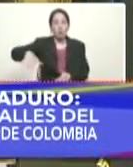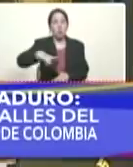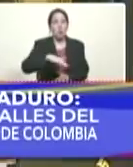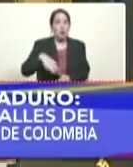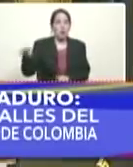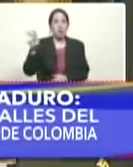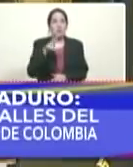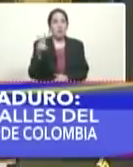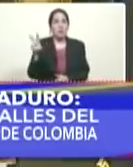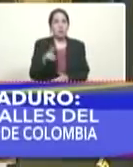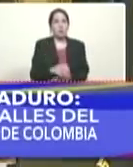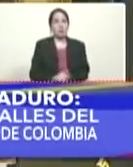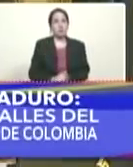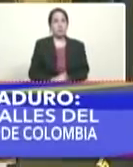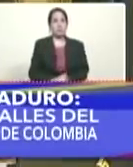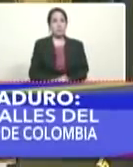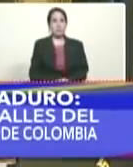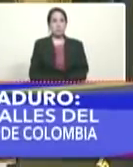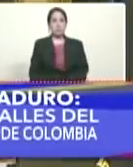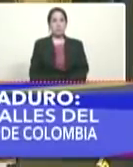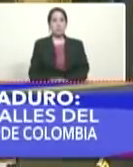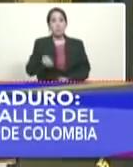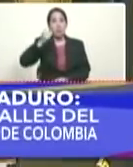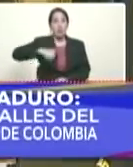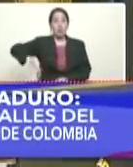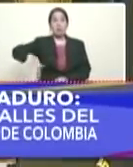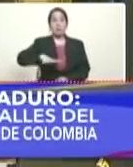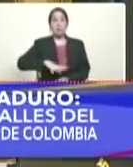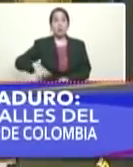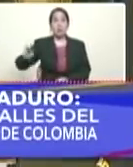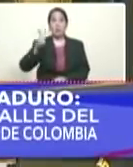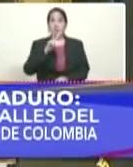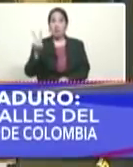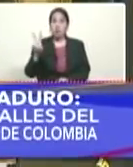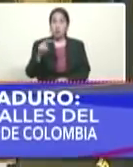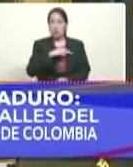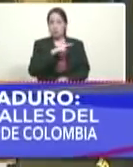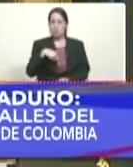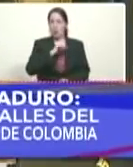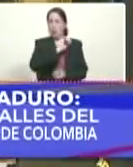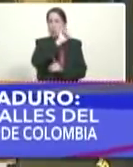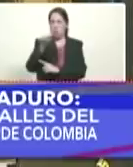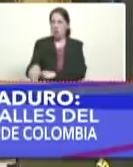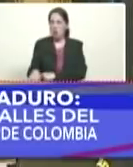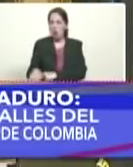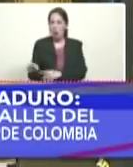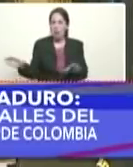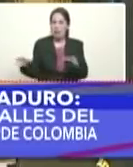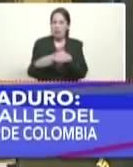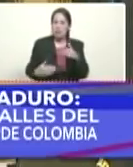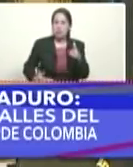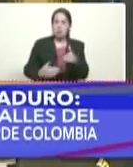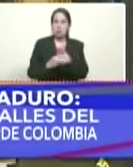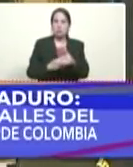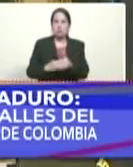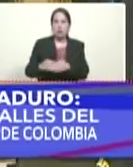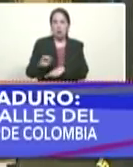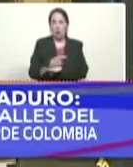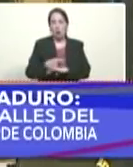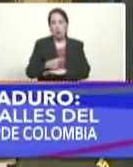de venezuela y el pueblo de venezuela derrotó el ataque terrorista del gobierno de donald trump